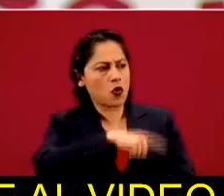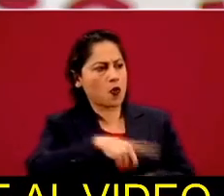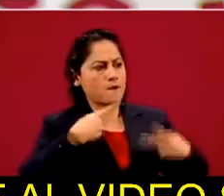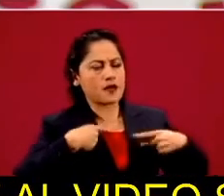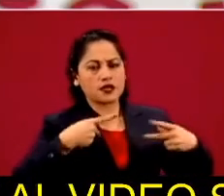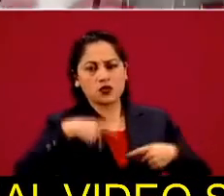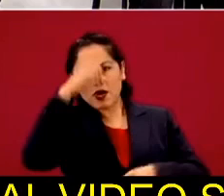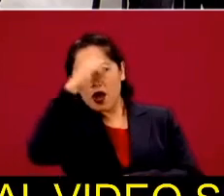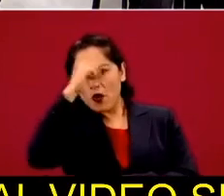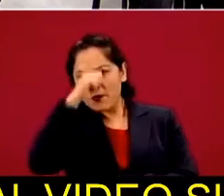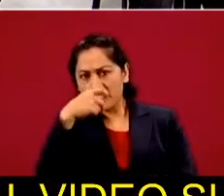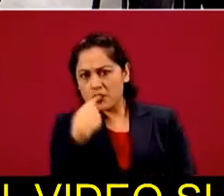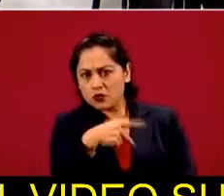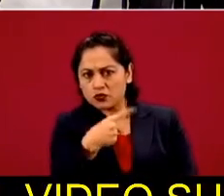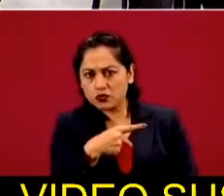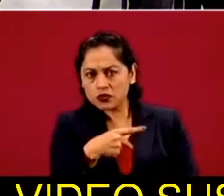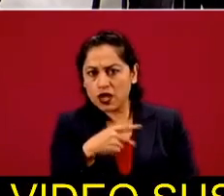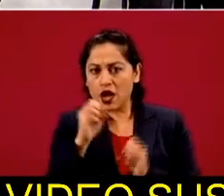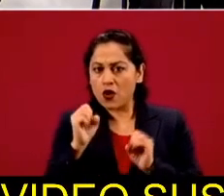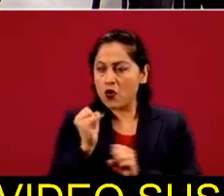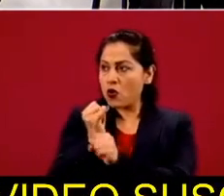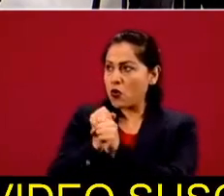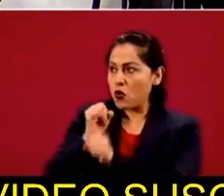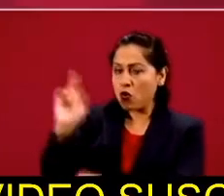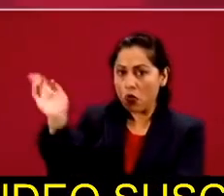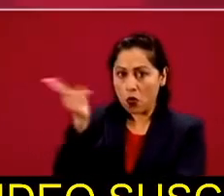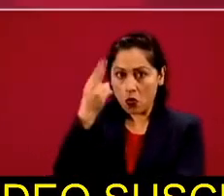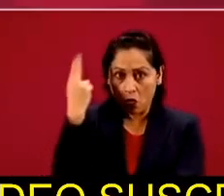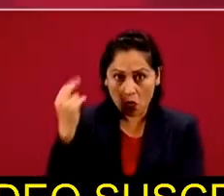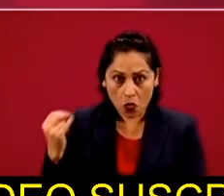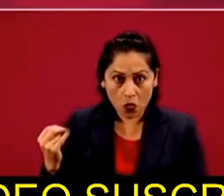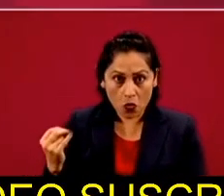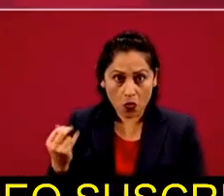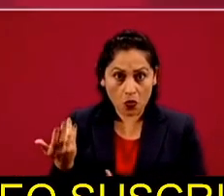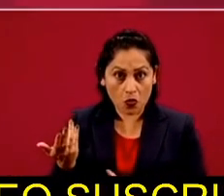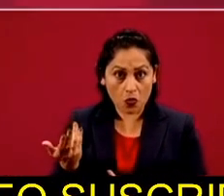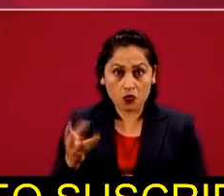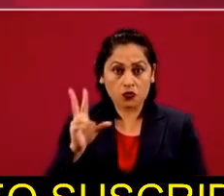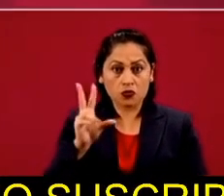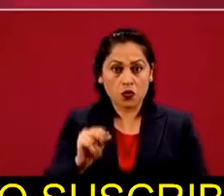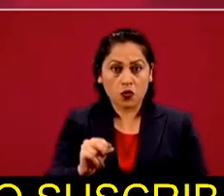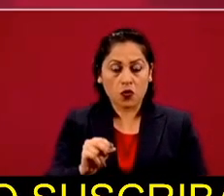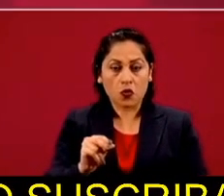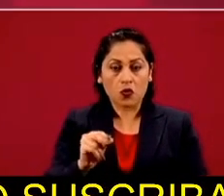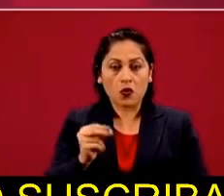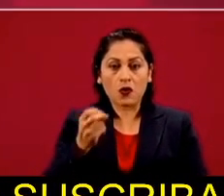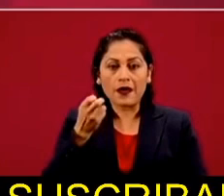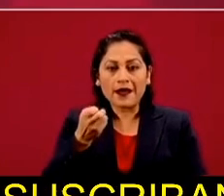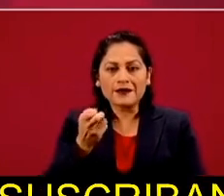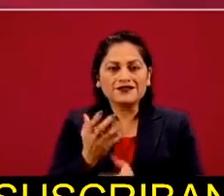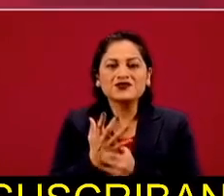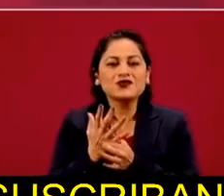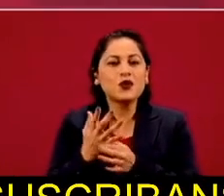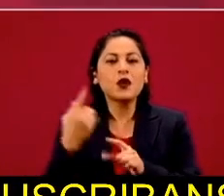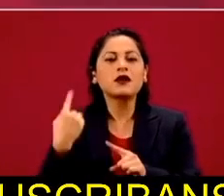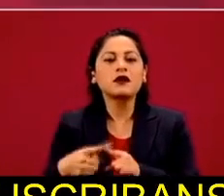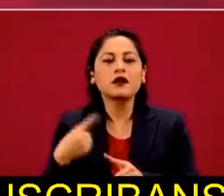un académico. Lo dijo en ese entonces el presidente de México.